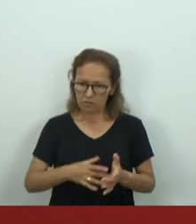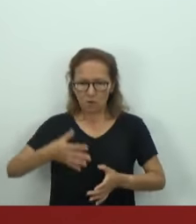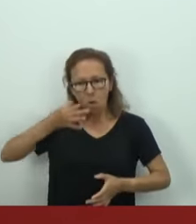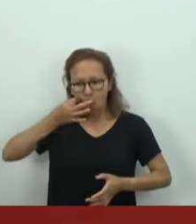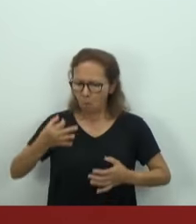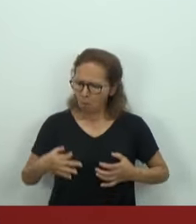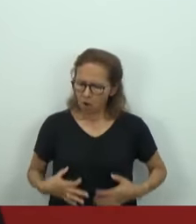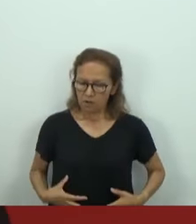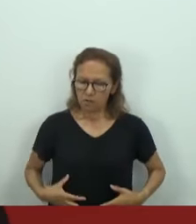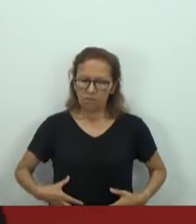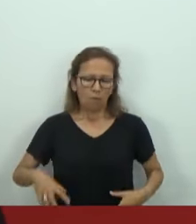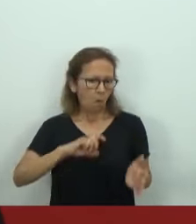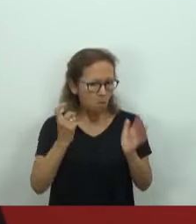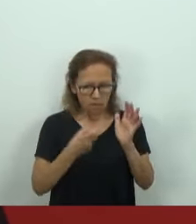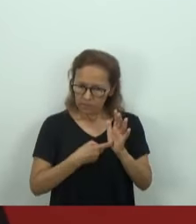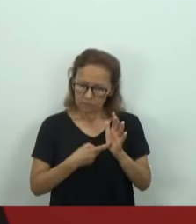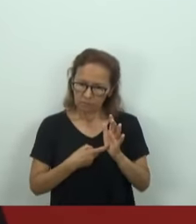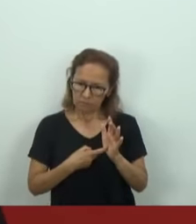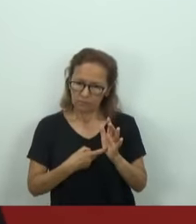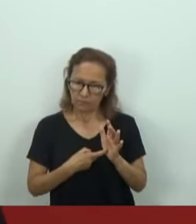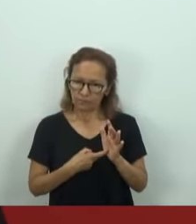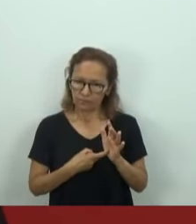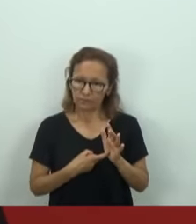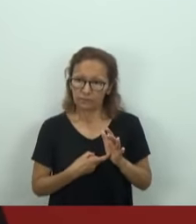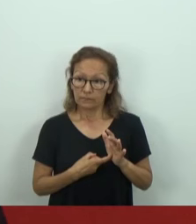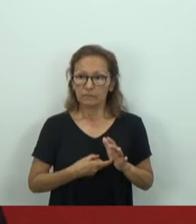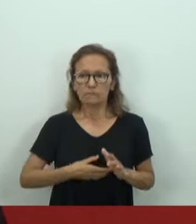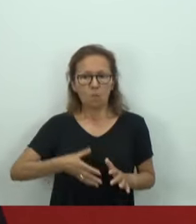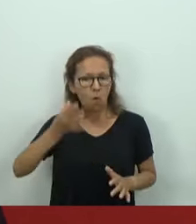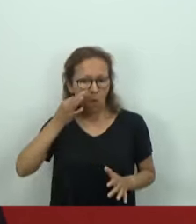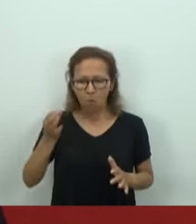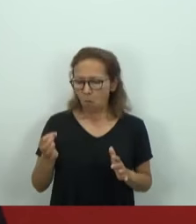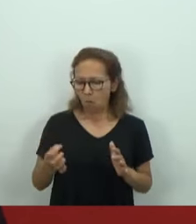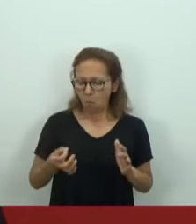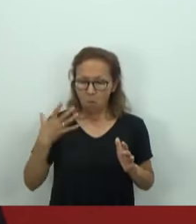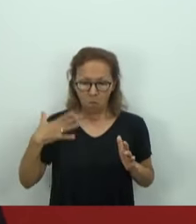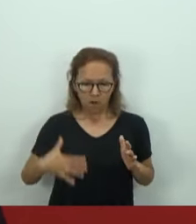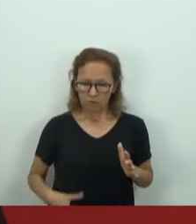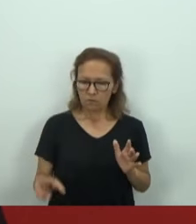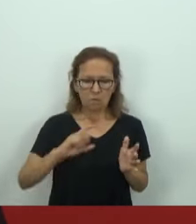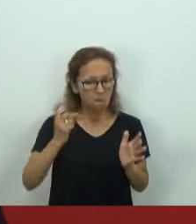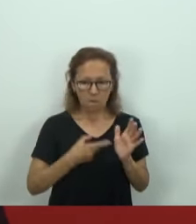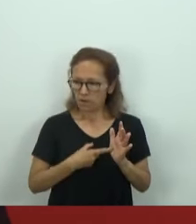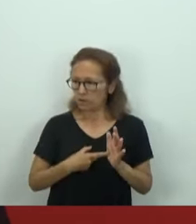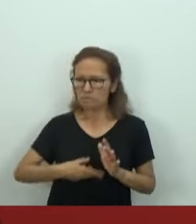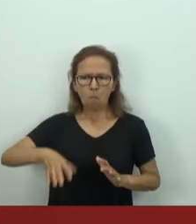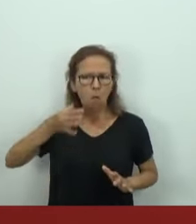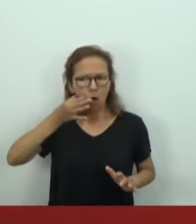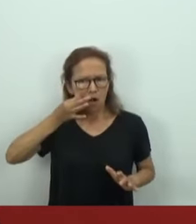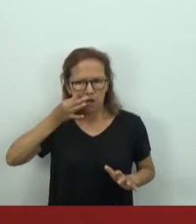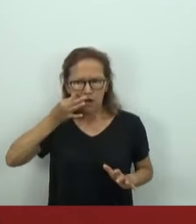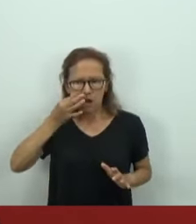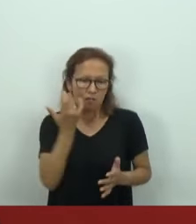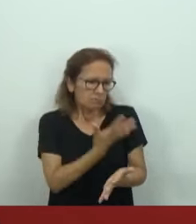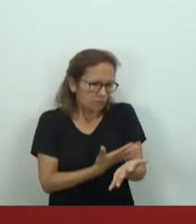Como dice la Biblia en Hebreos 2:14, era hombre de carne y sangre. Jesucristo era